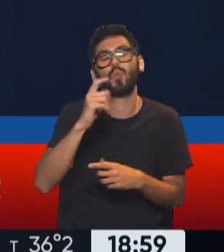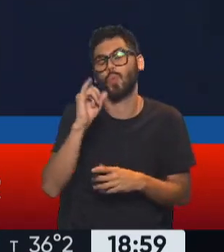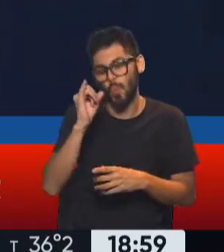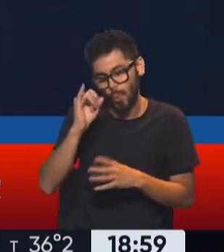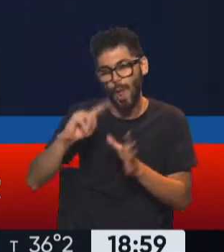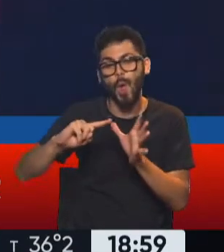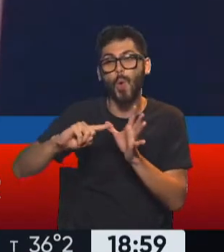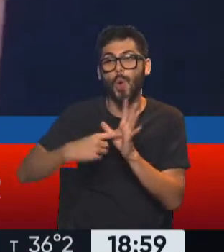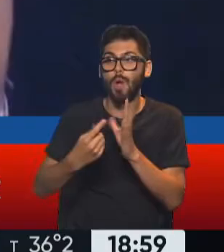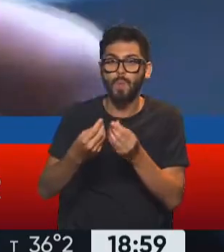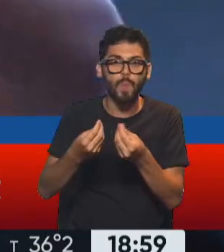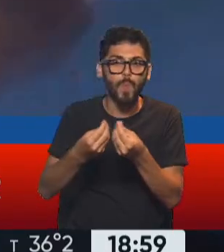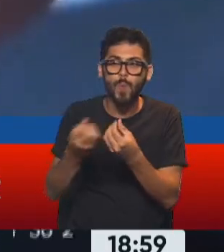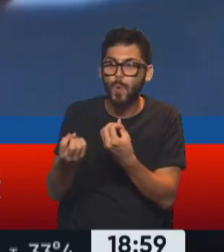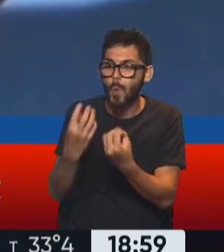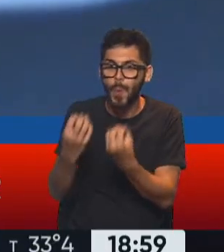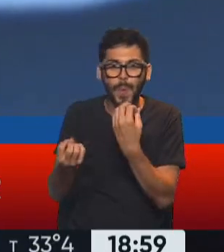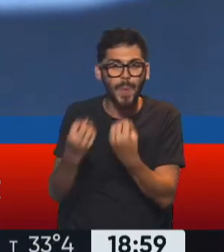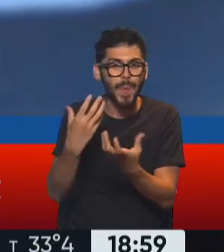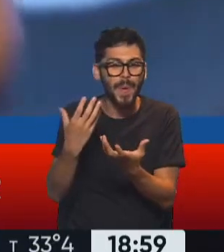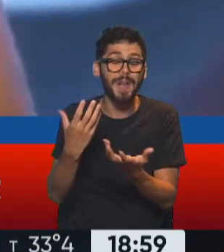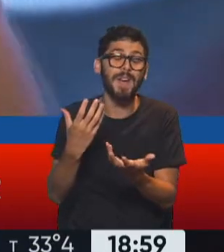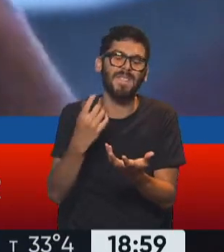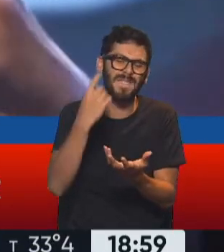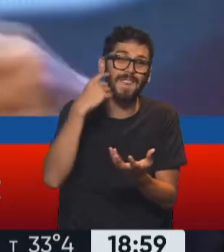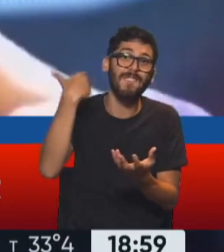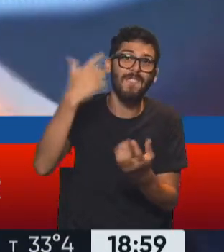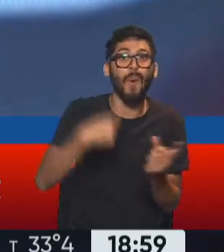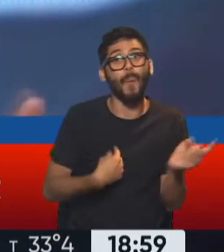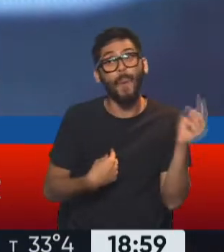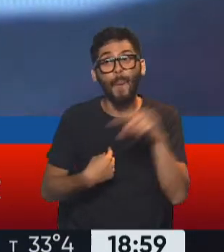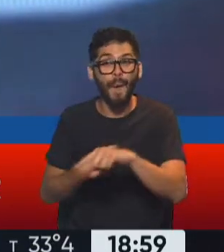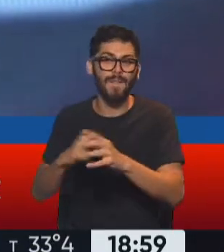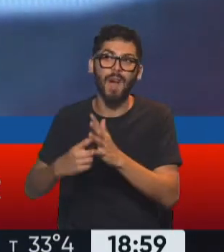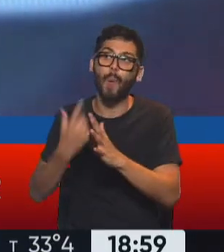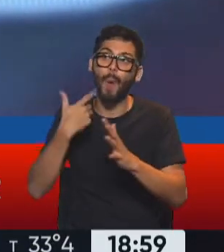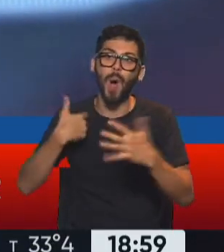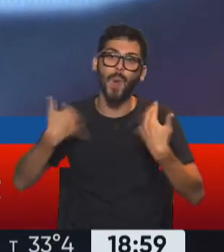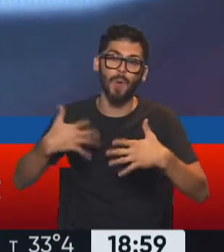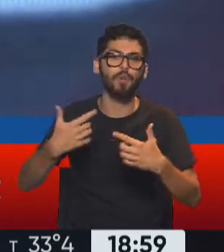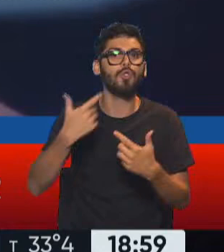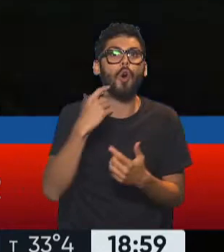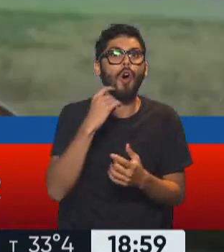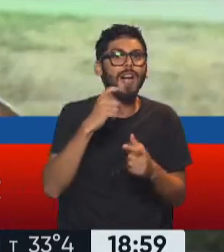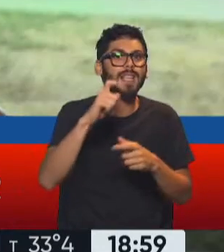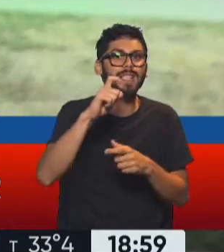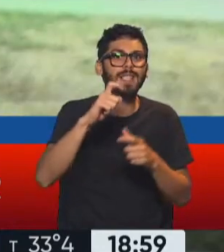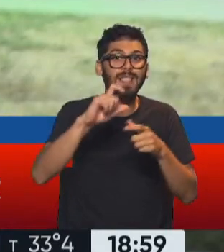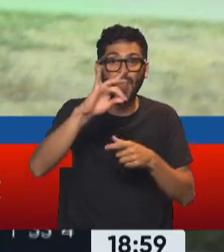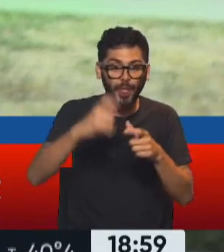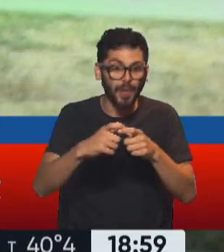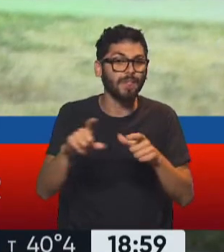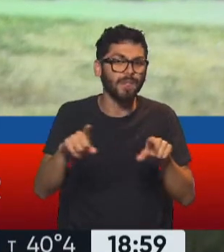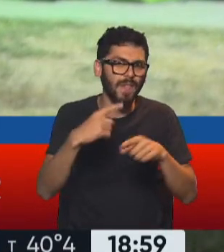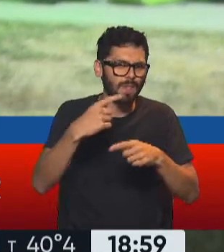Aires me están hablando mucho, así que yo creo que cuando vuelva a Buenos Aires va a ser un gran estallido. Te cuento que el disco está en proceso, se va a trabajar con